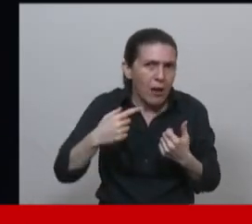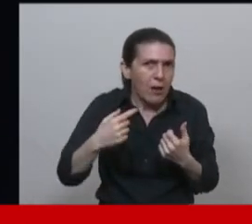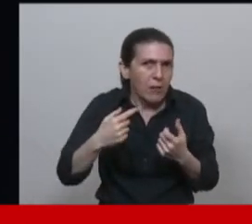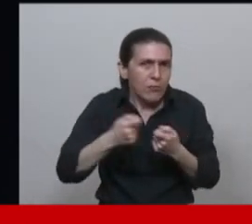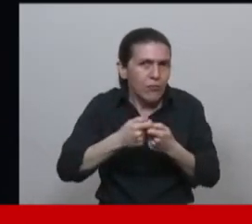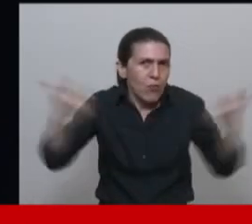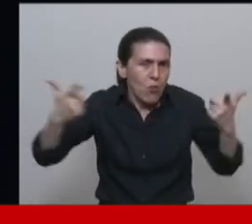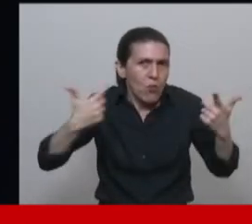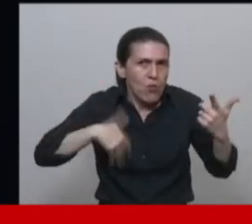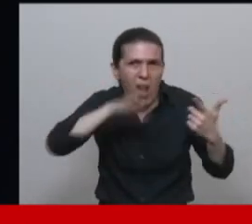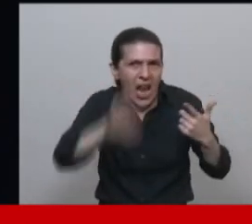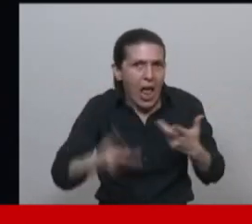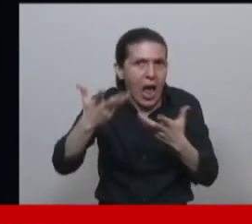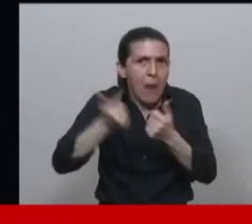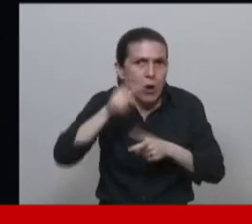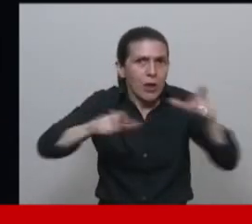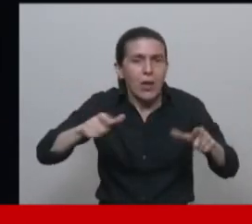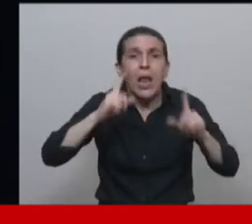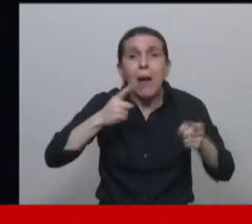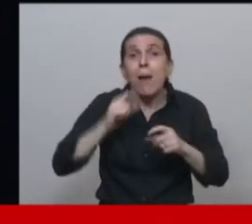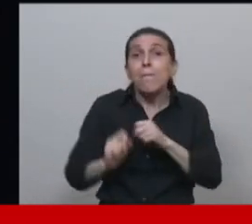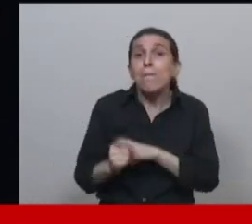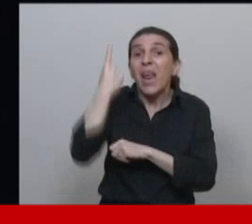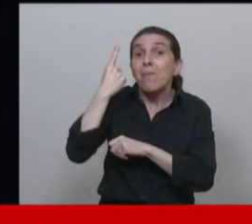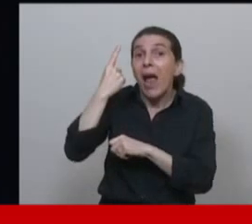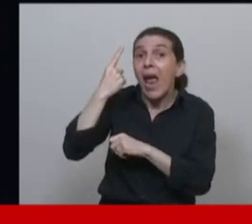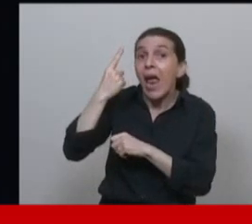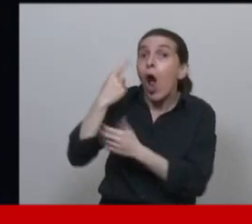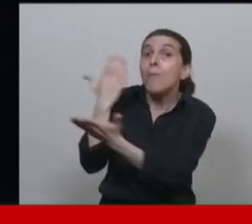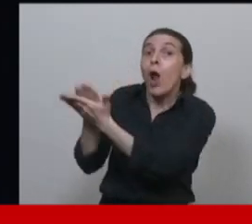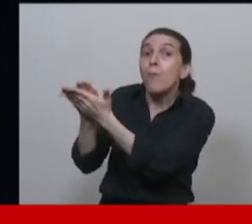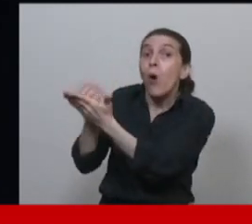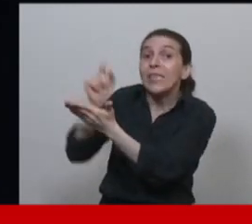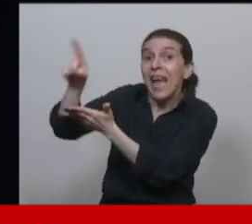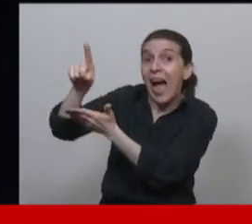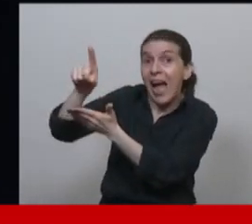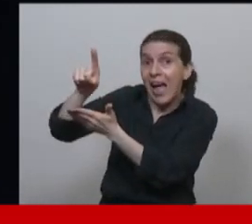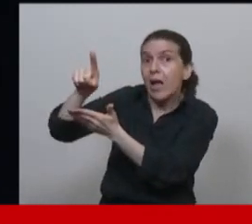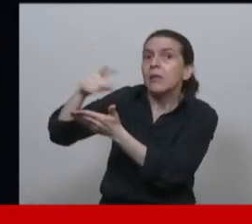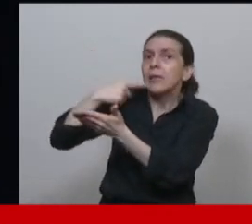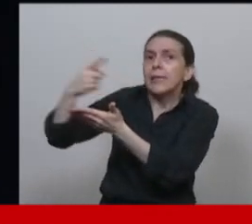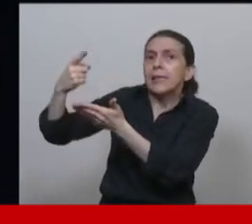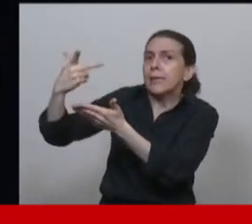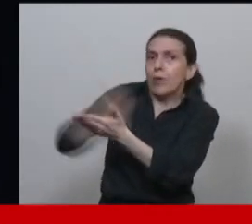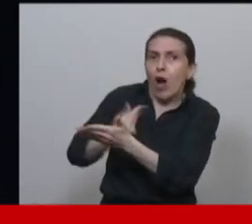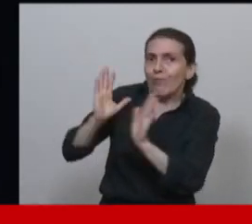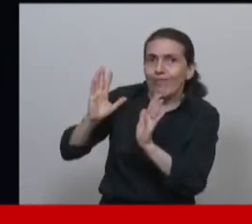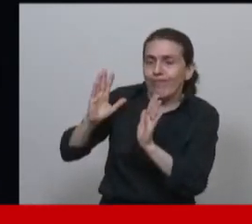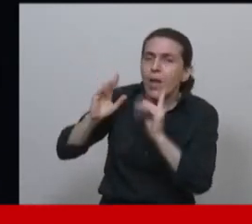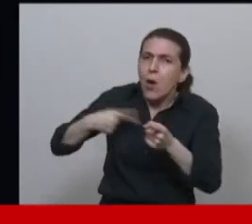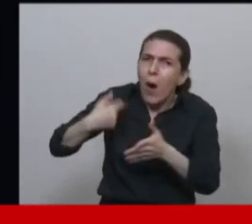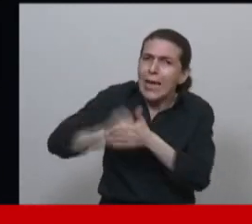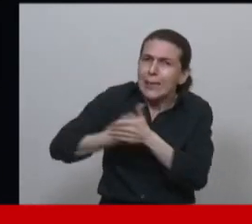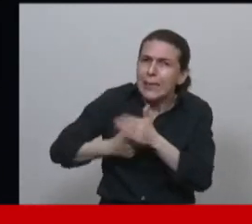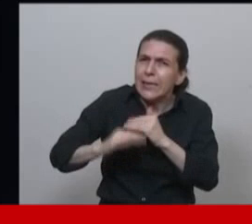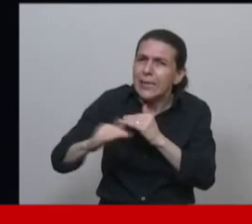realmente masivo. Nosotros hicimos una primera oferta que no fue aceptada por los acreedores y persistimos. Persistimos en el